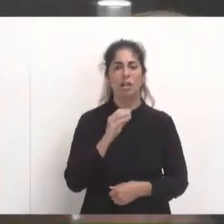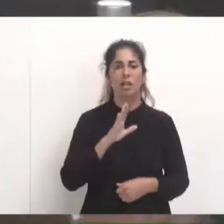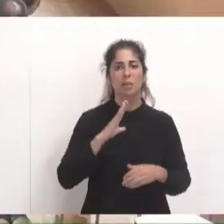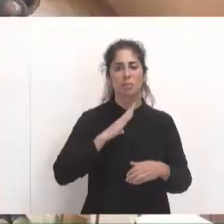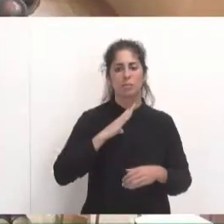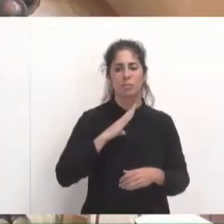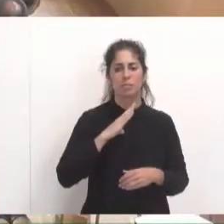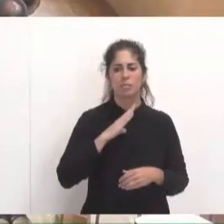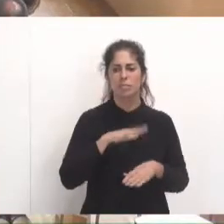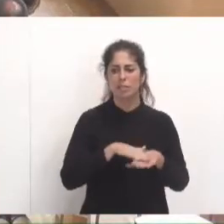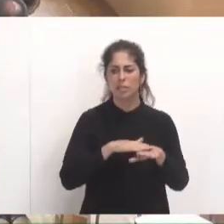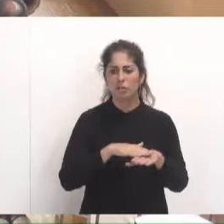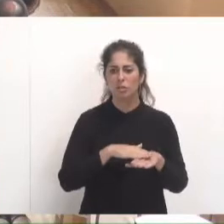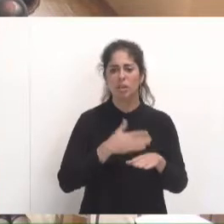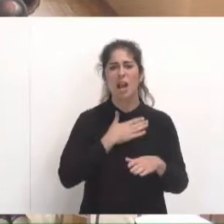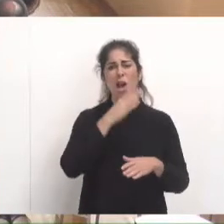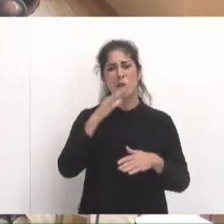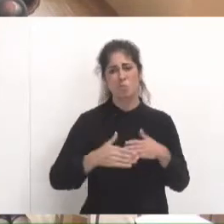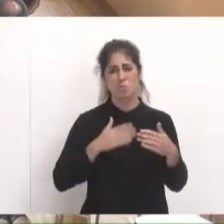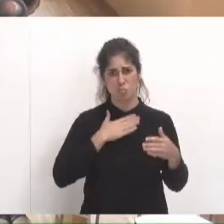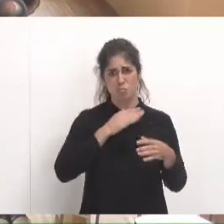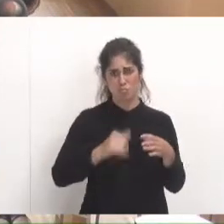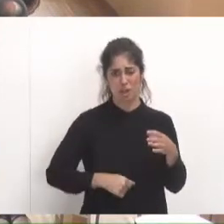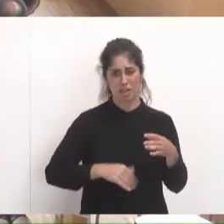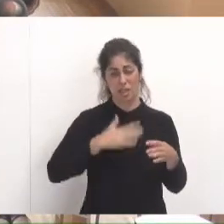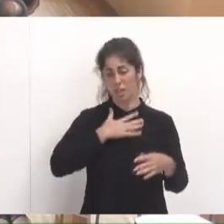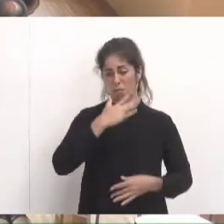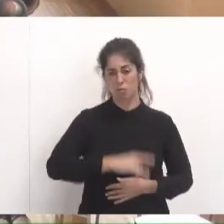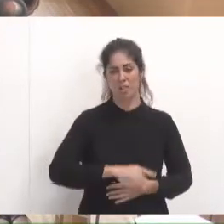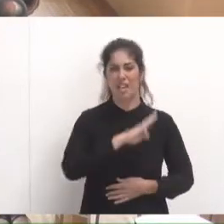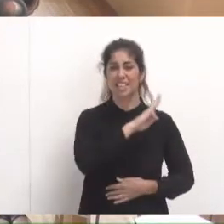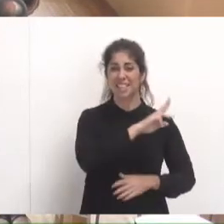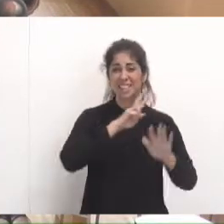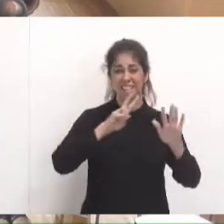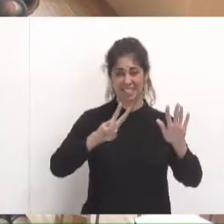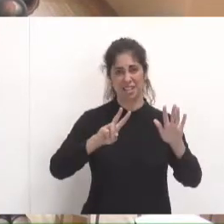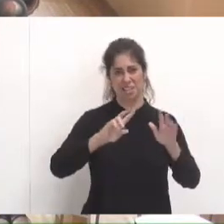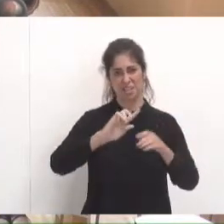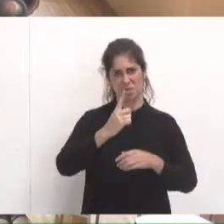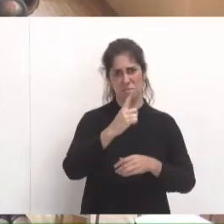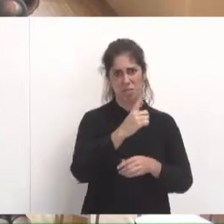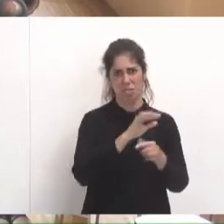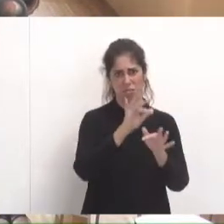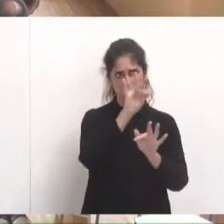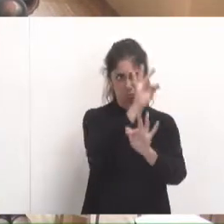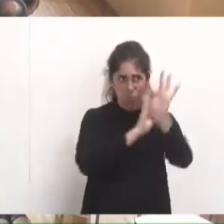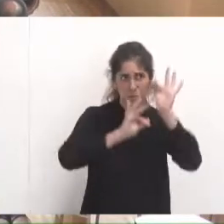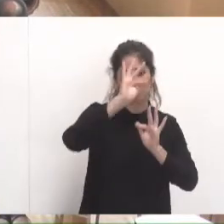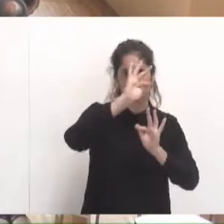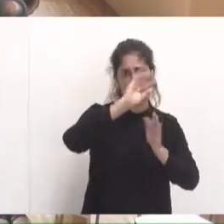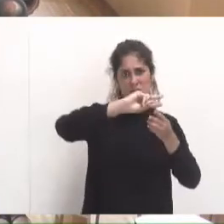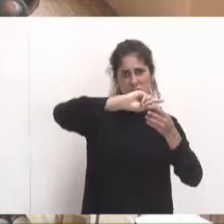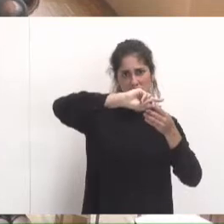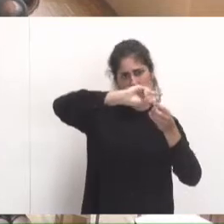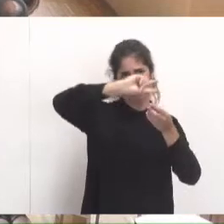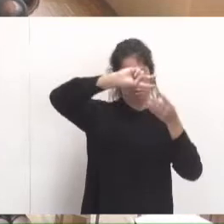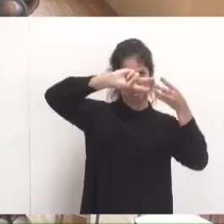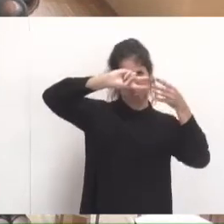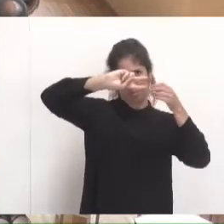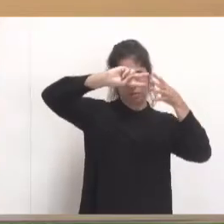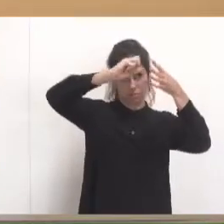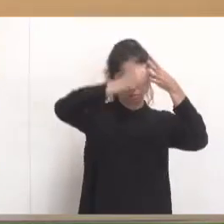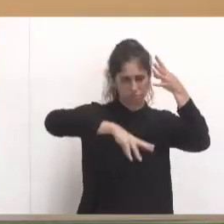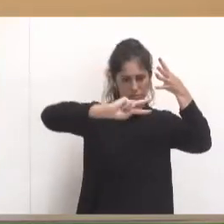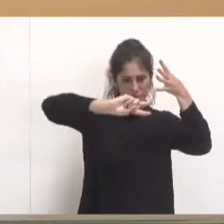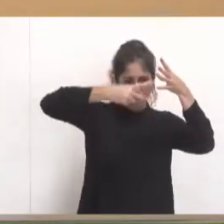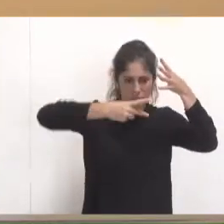¿Perdón? ¿Podemos hacer primero la 37, la número 37 de Podemos? La pregunta. ¿Por? La dejamos. La dejamos. Sí, puede